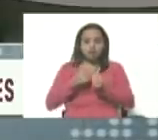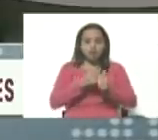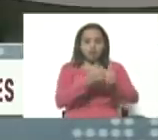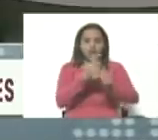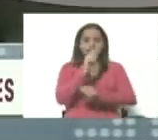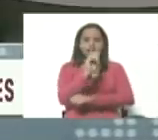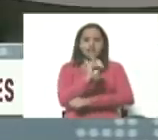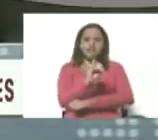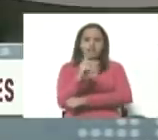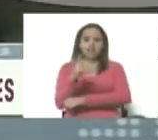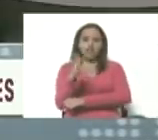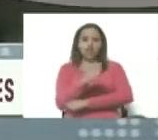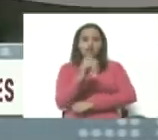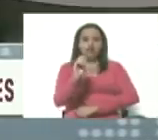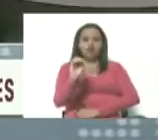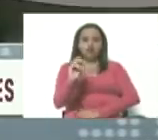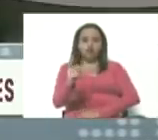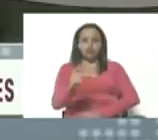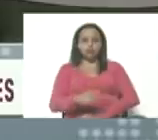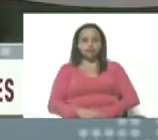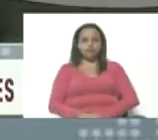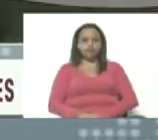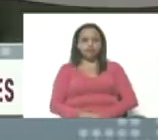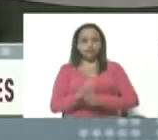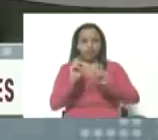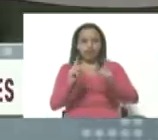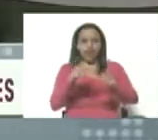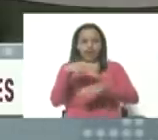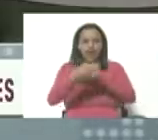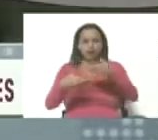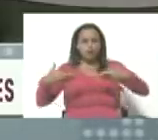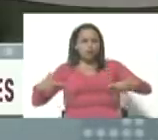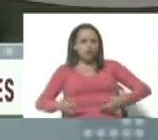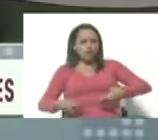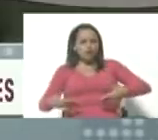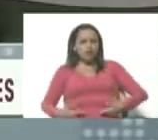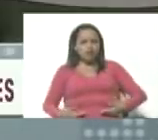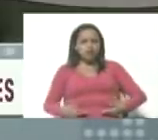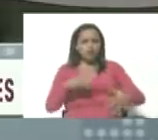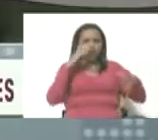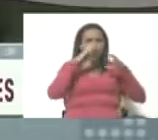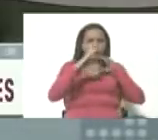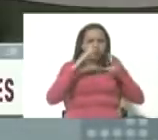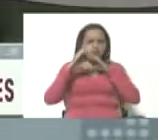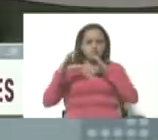TikTok. Bueno, hagamos un esfuerzo comunicacional,